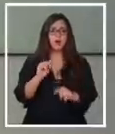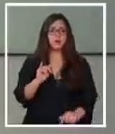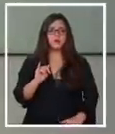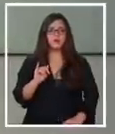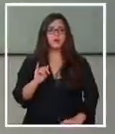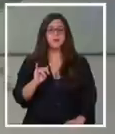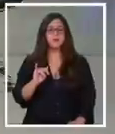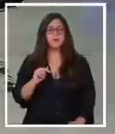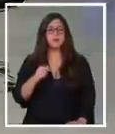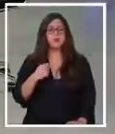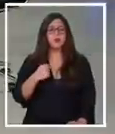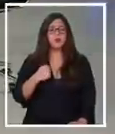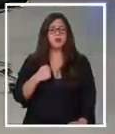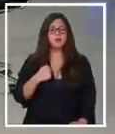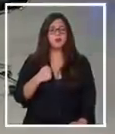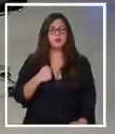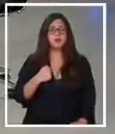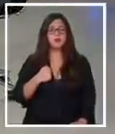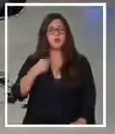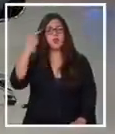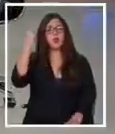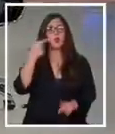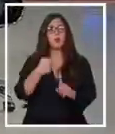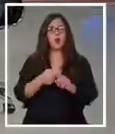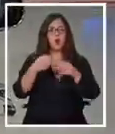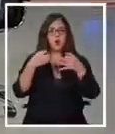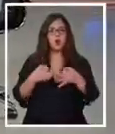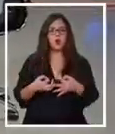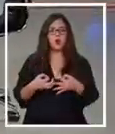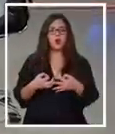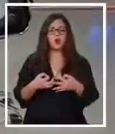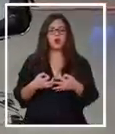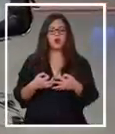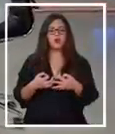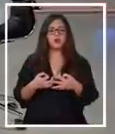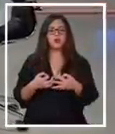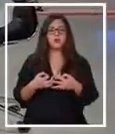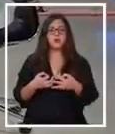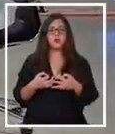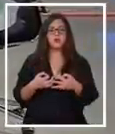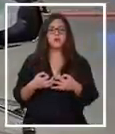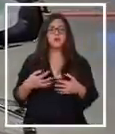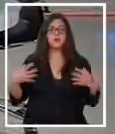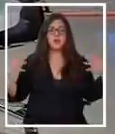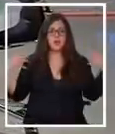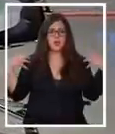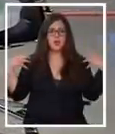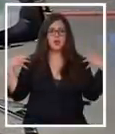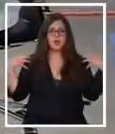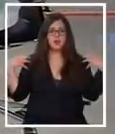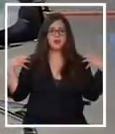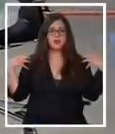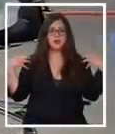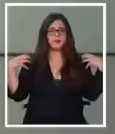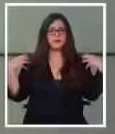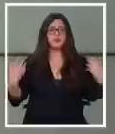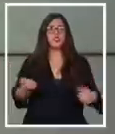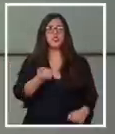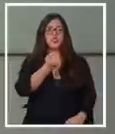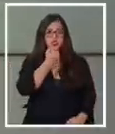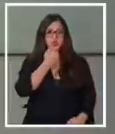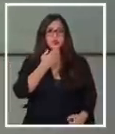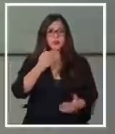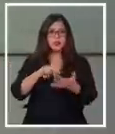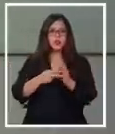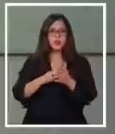soy un optimista empedernido que nos hacemos cargo por cierto de los errores y las dificultades